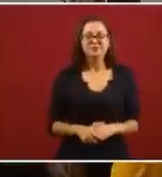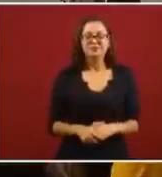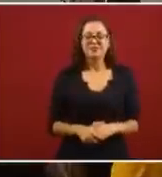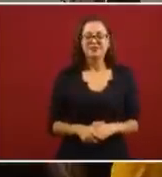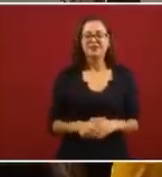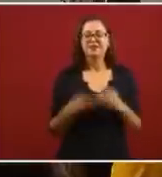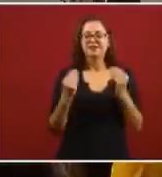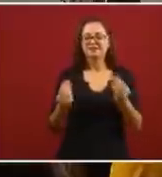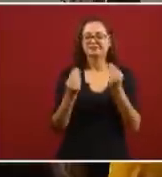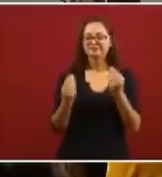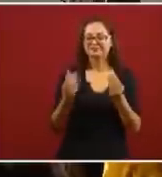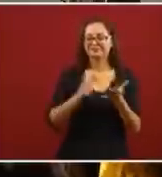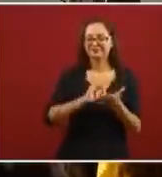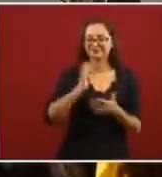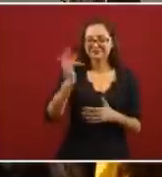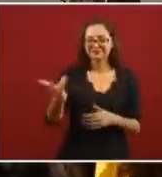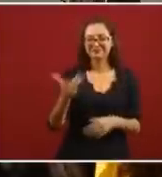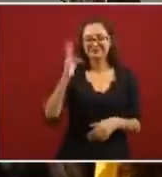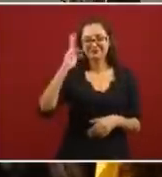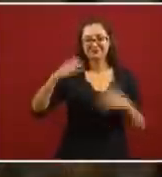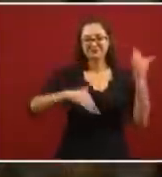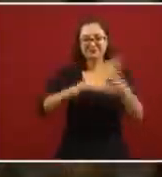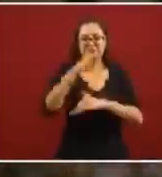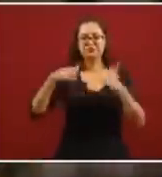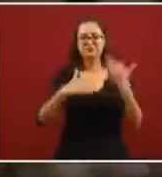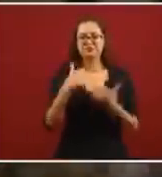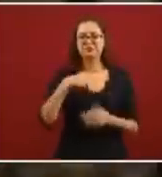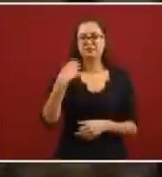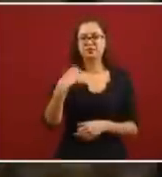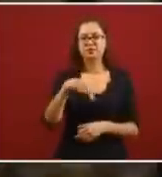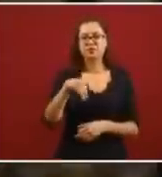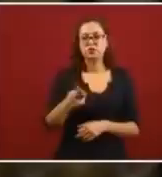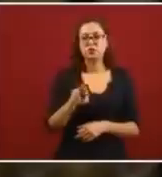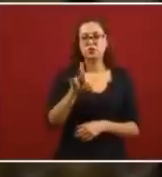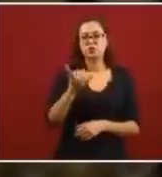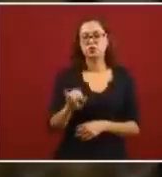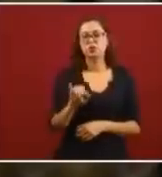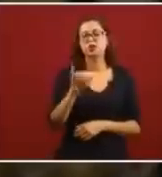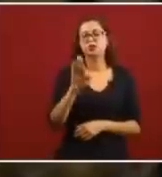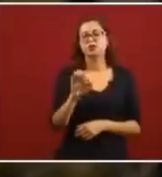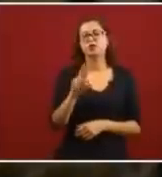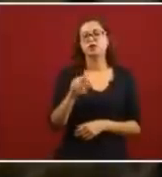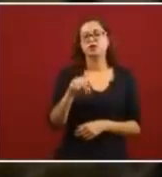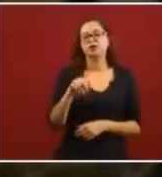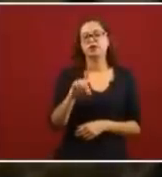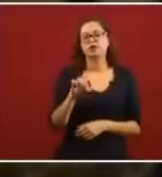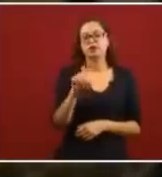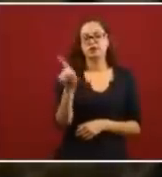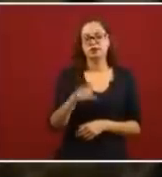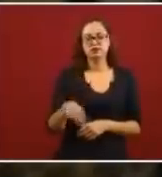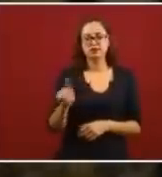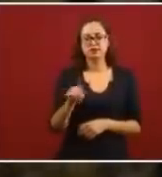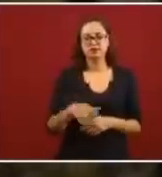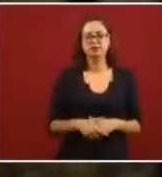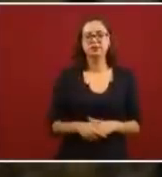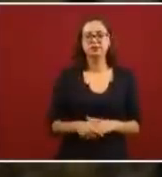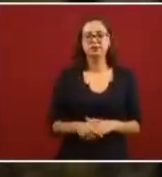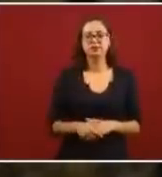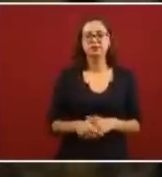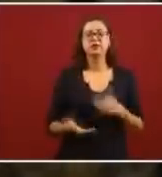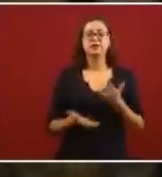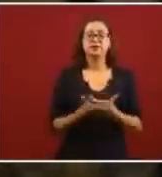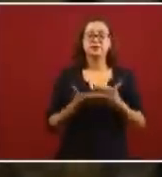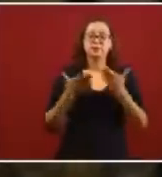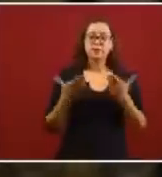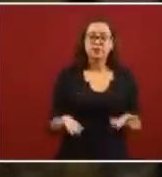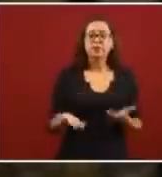gracias. Hola a todas y a todos, soy Nuri Fernández de La Caracola. Y realmente ahora que se habla